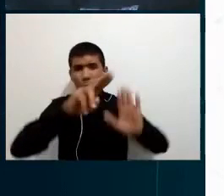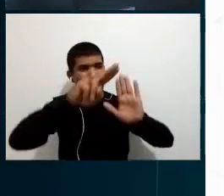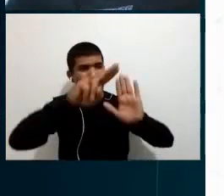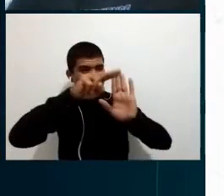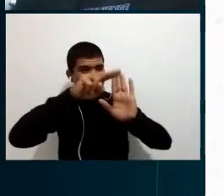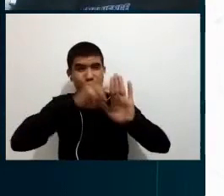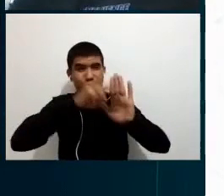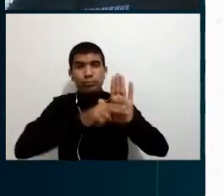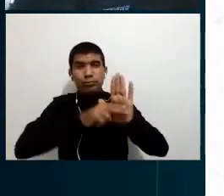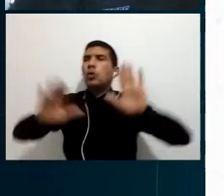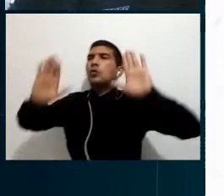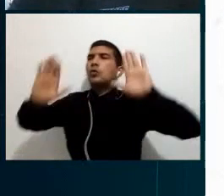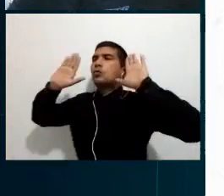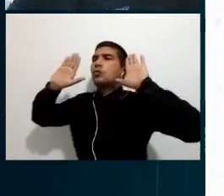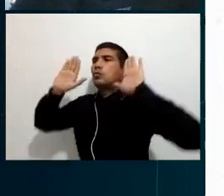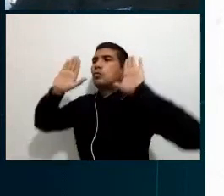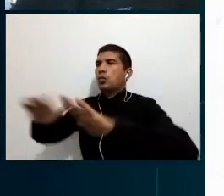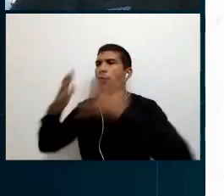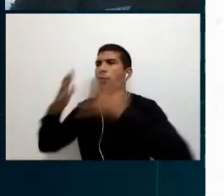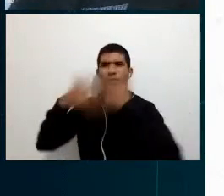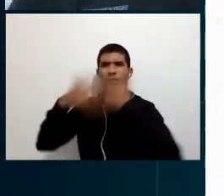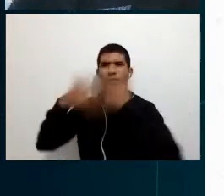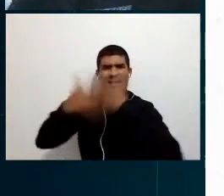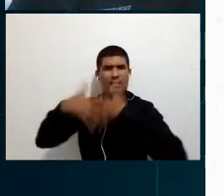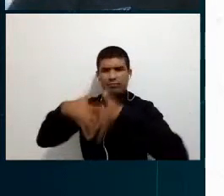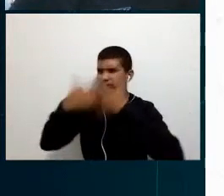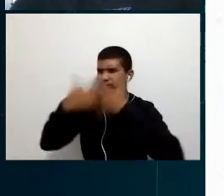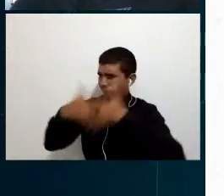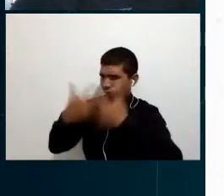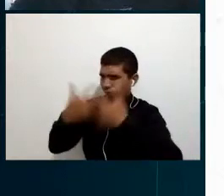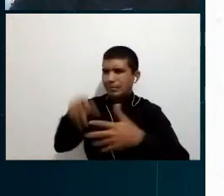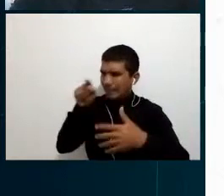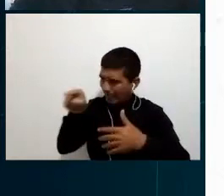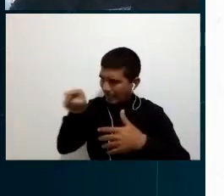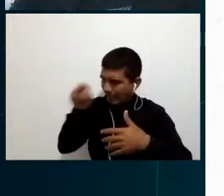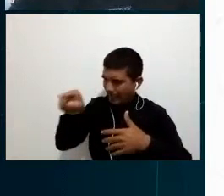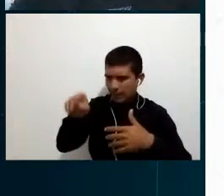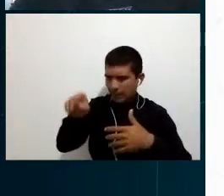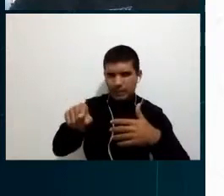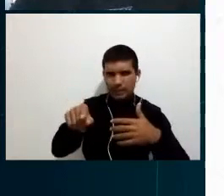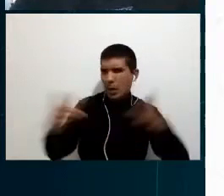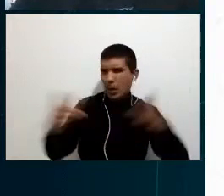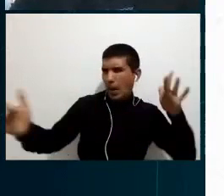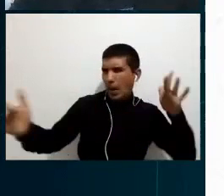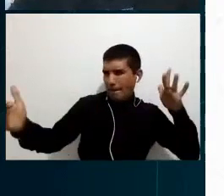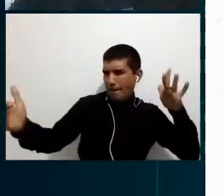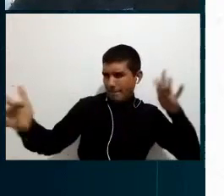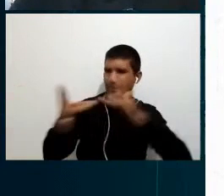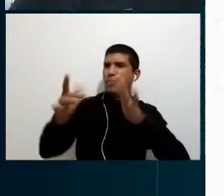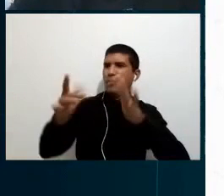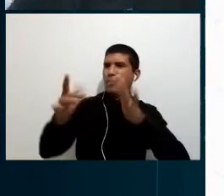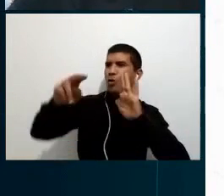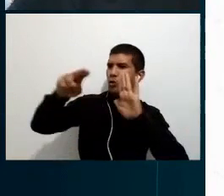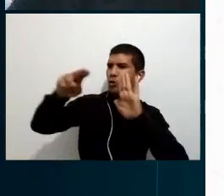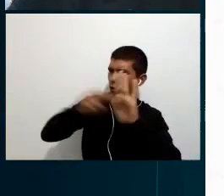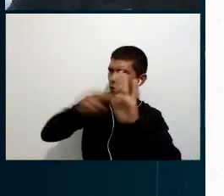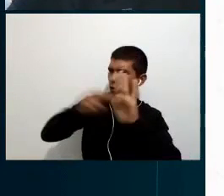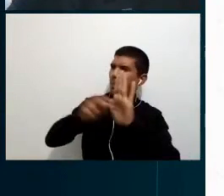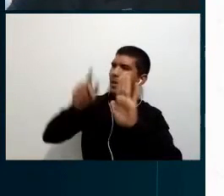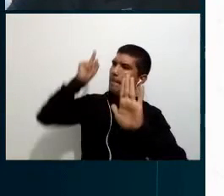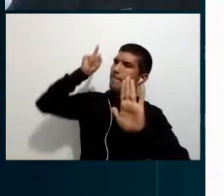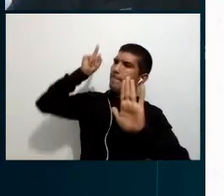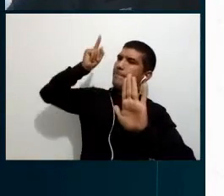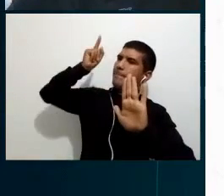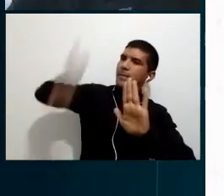que en este caso, como sería EPM, sería para los fabricantes. Entonces, en ese caso, tenemos